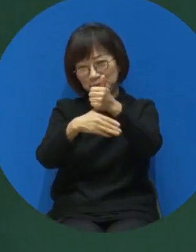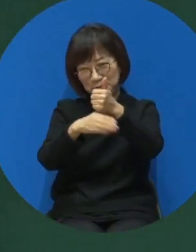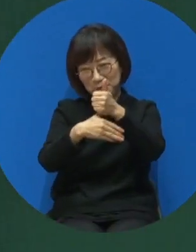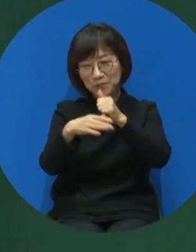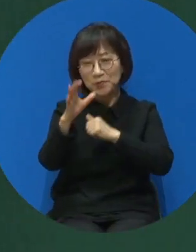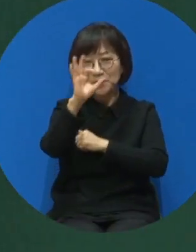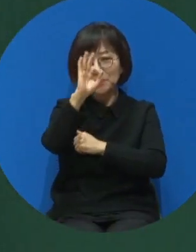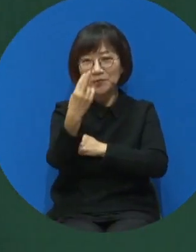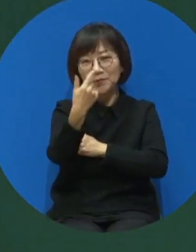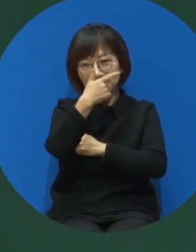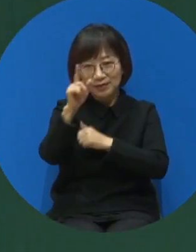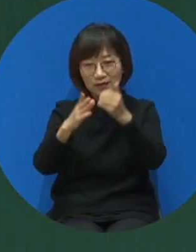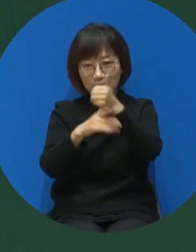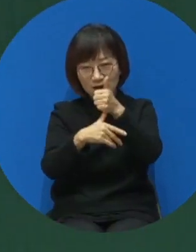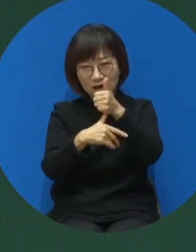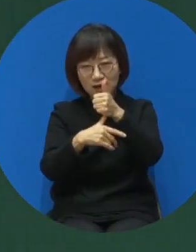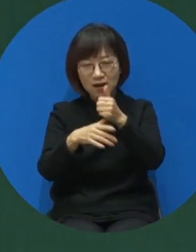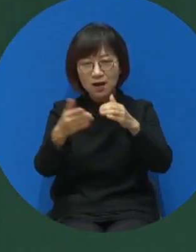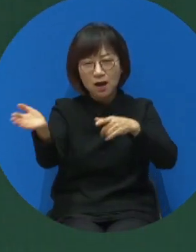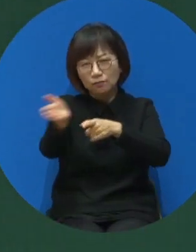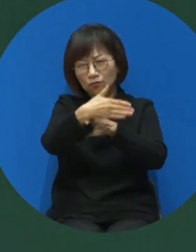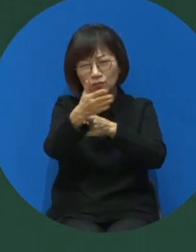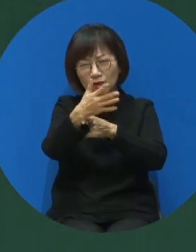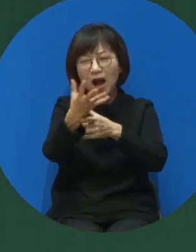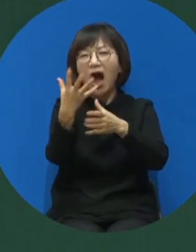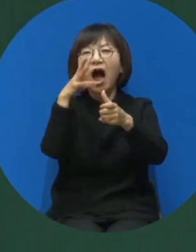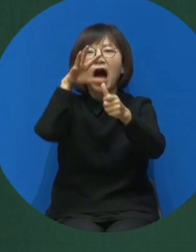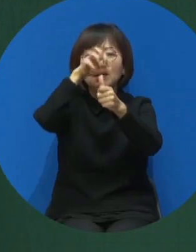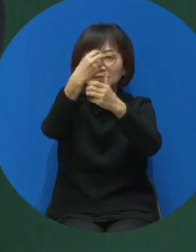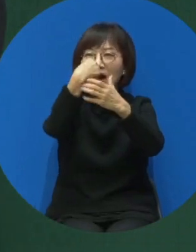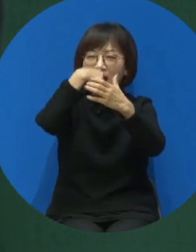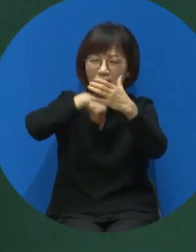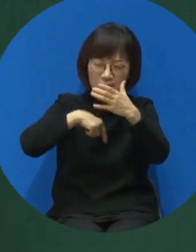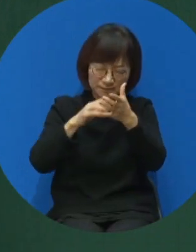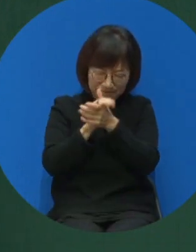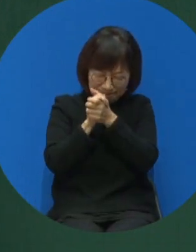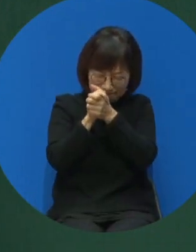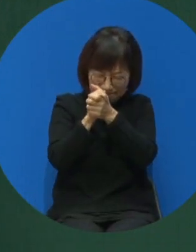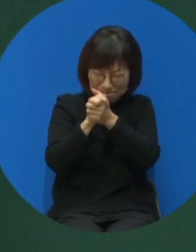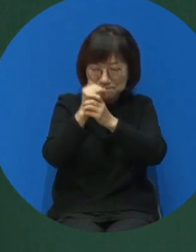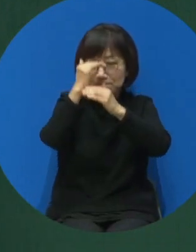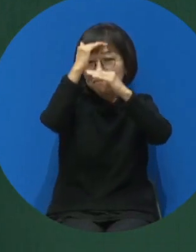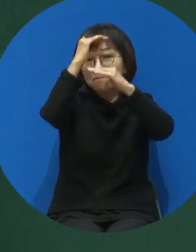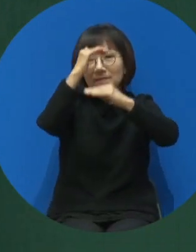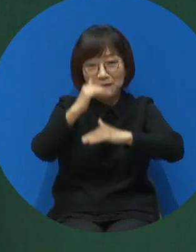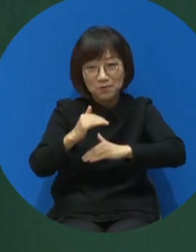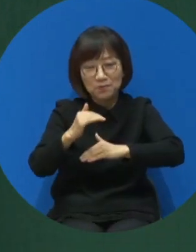jonás hizo en el vientre de ese pez y europa ni tan galón